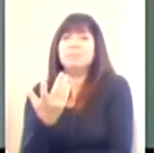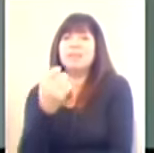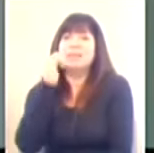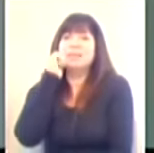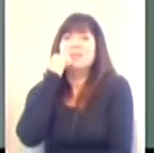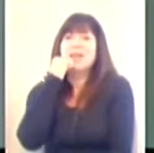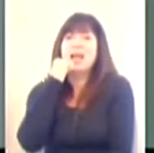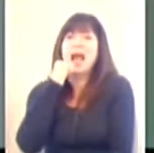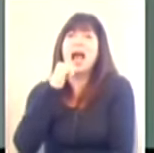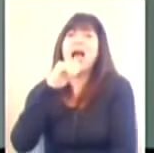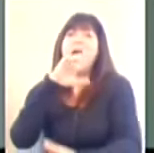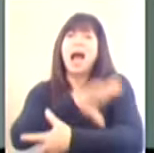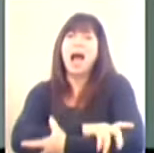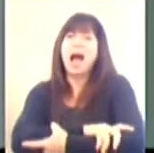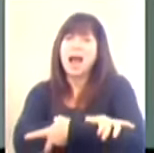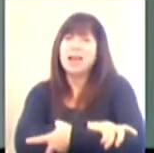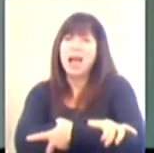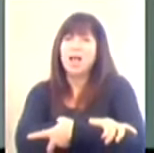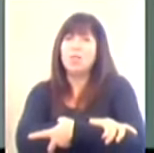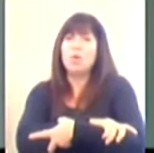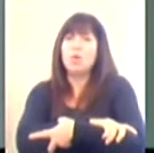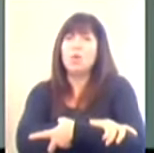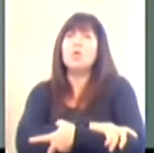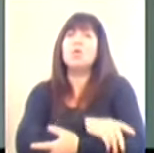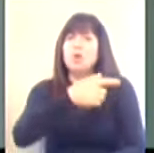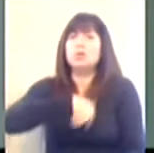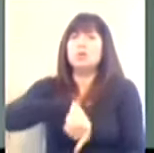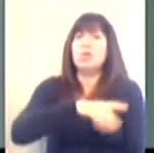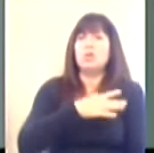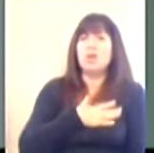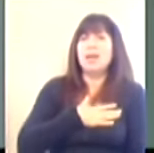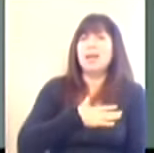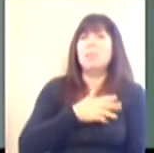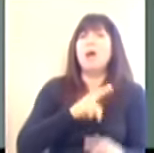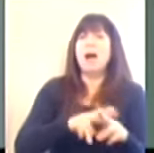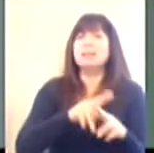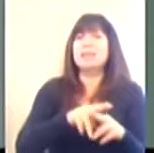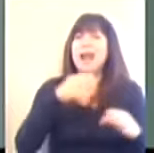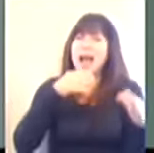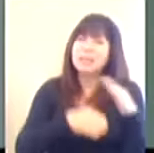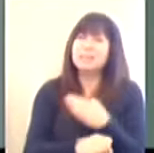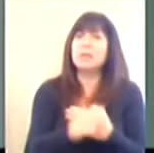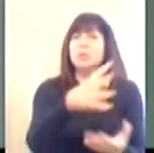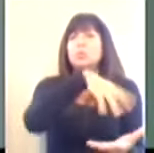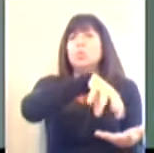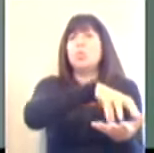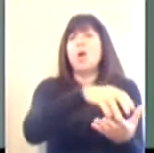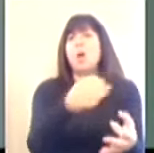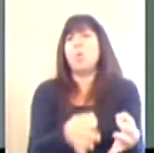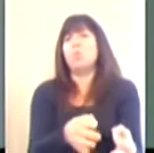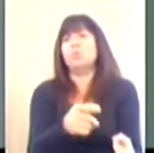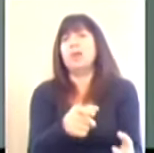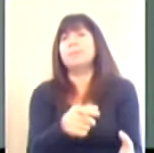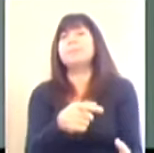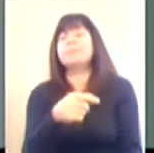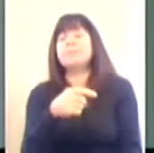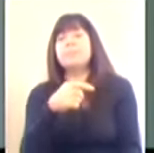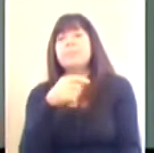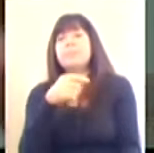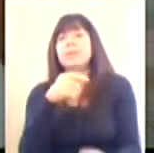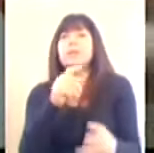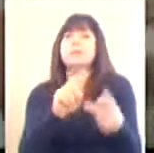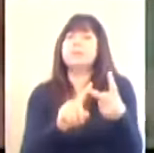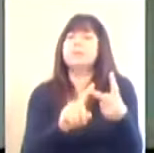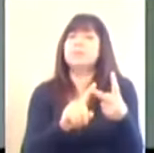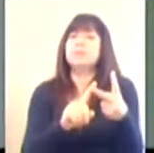esta materia, en tanto desde Techo buscamos justamente el acceso a la ciudad justa. Lo segundo es que si nosotros comparáramos la actual